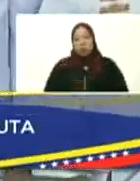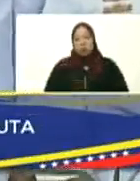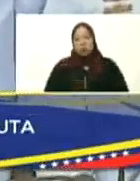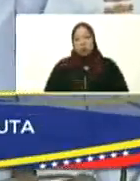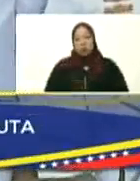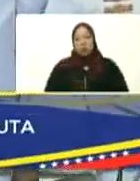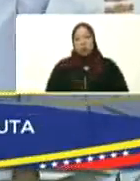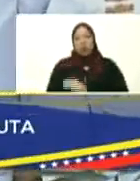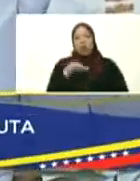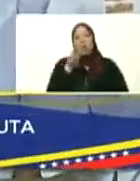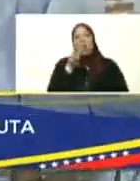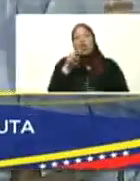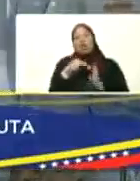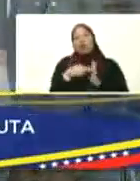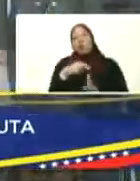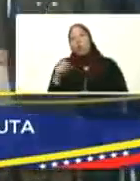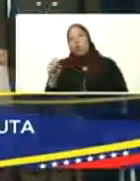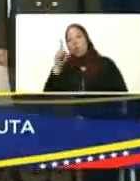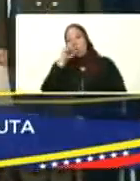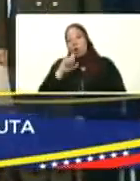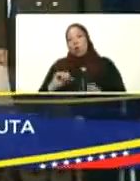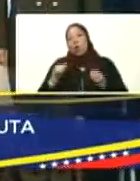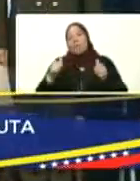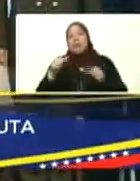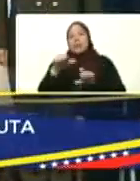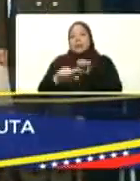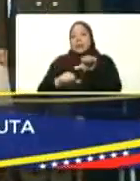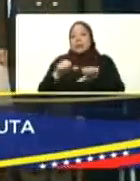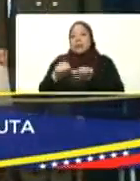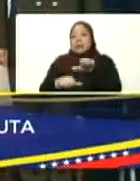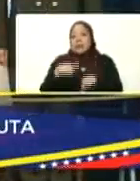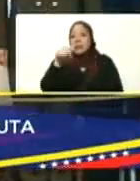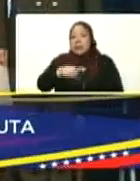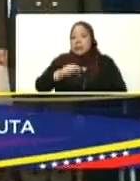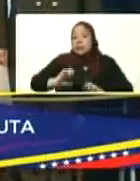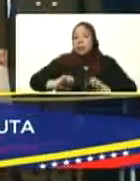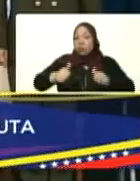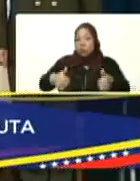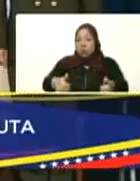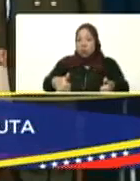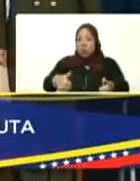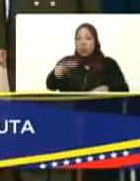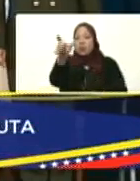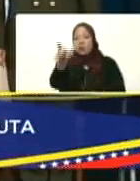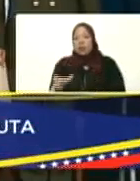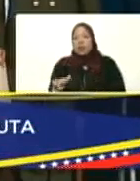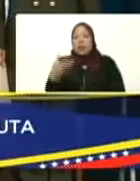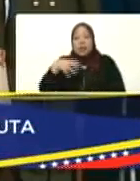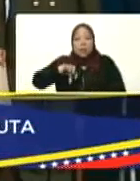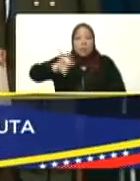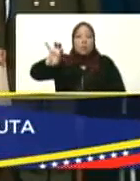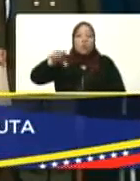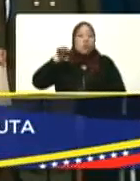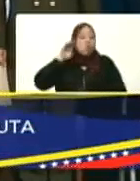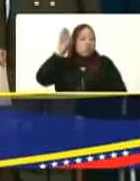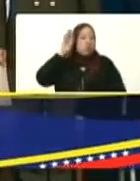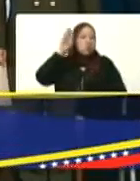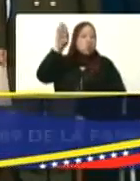del año 2000, empezaba este siglo. Omar Andrés ha hablado de patria, de